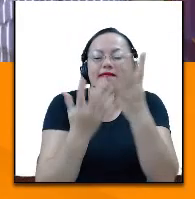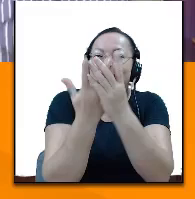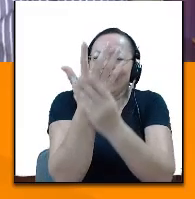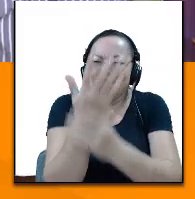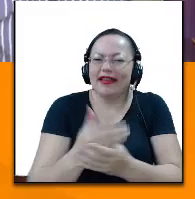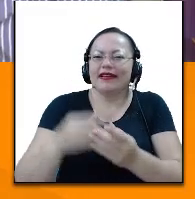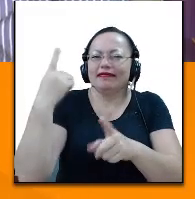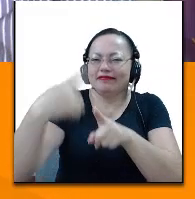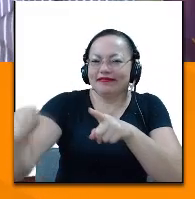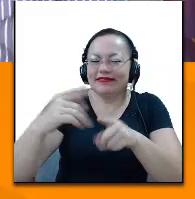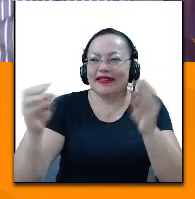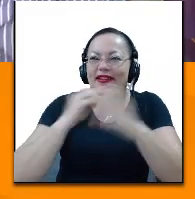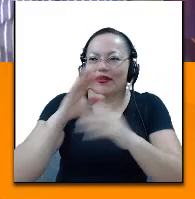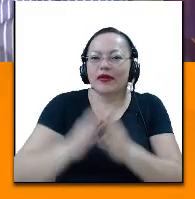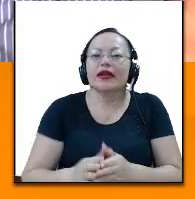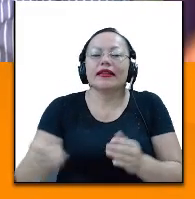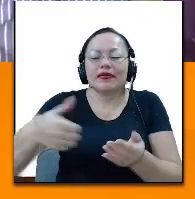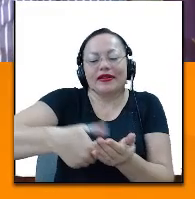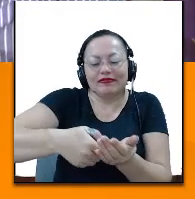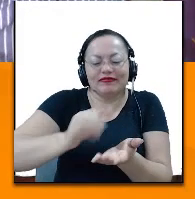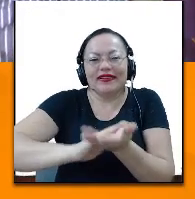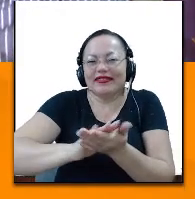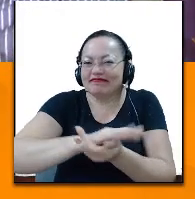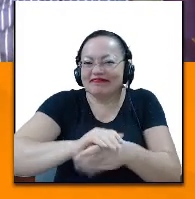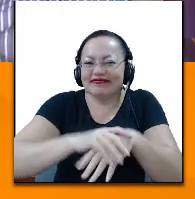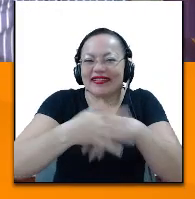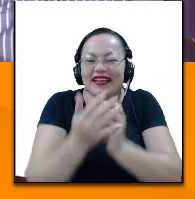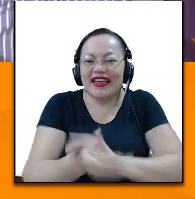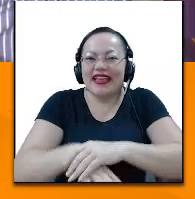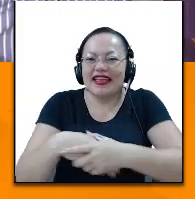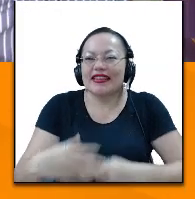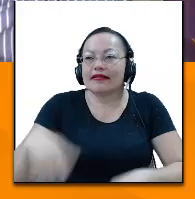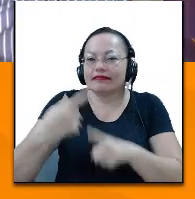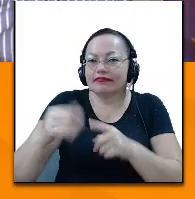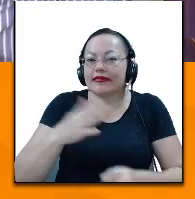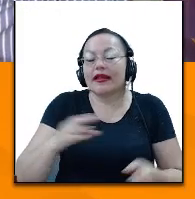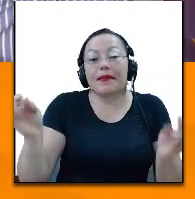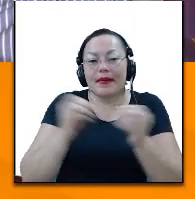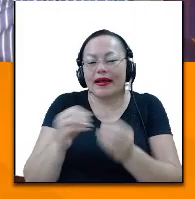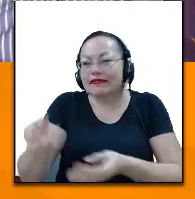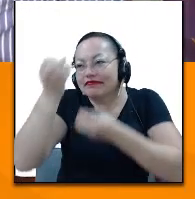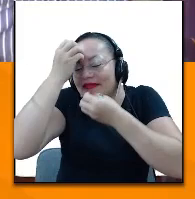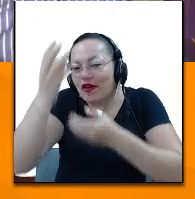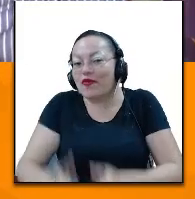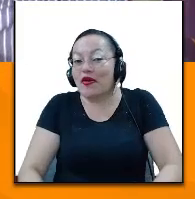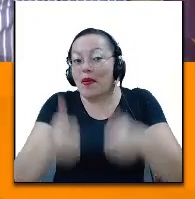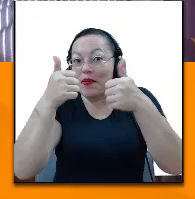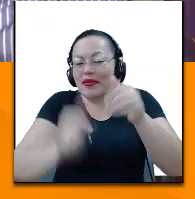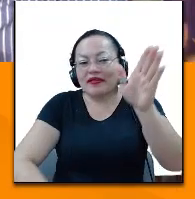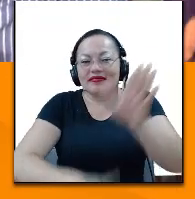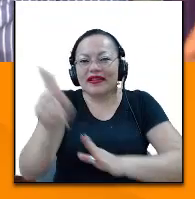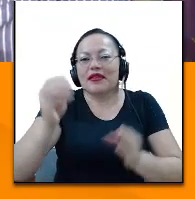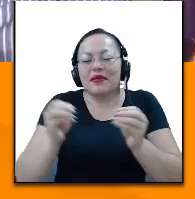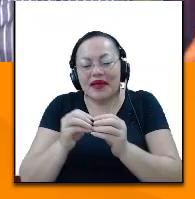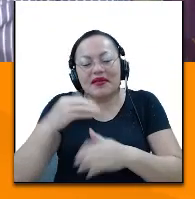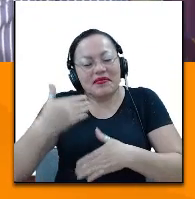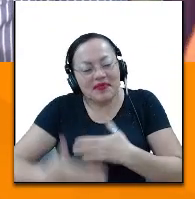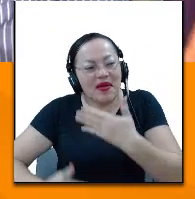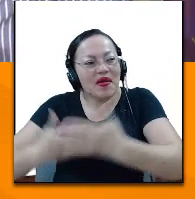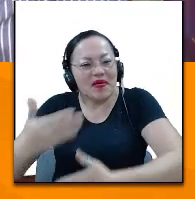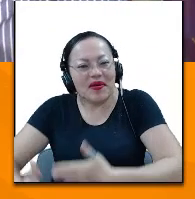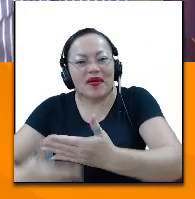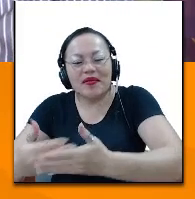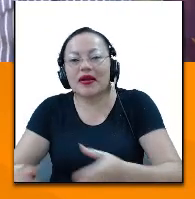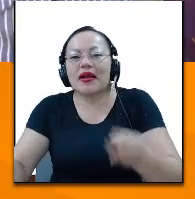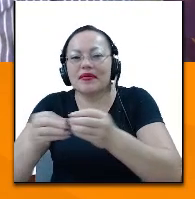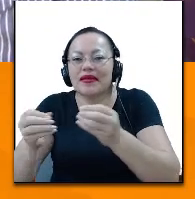nuestro desinfectante, con todo, yo creo que y si captamos las normas nos va a ir muy bien y poco a poco van a ir soltando un poco